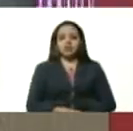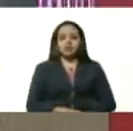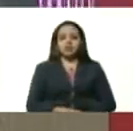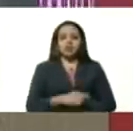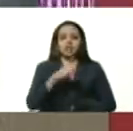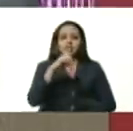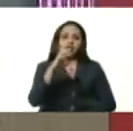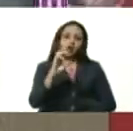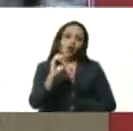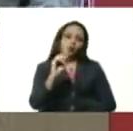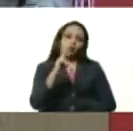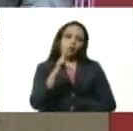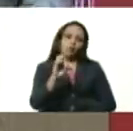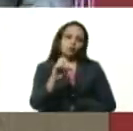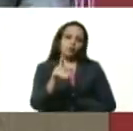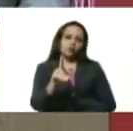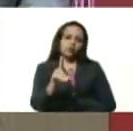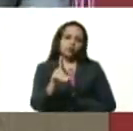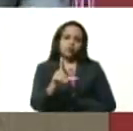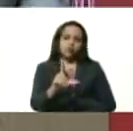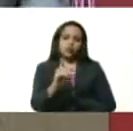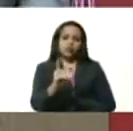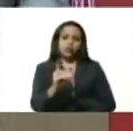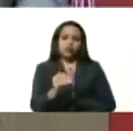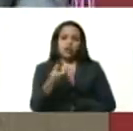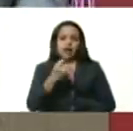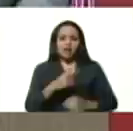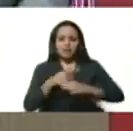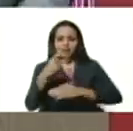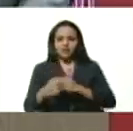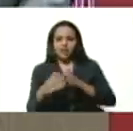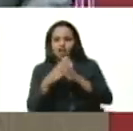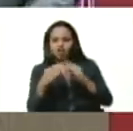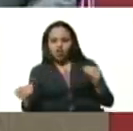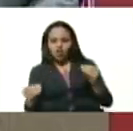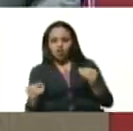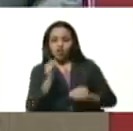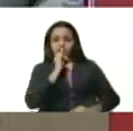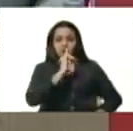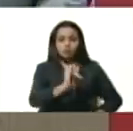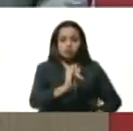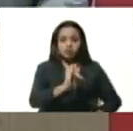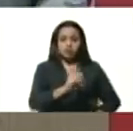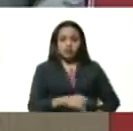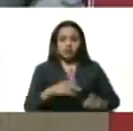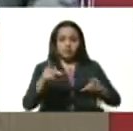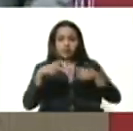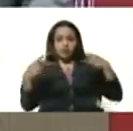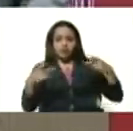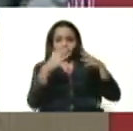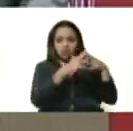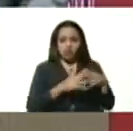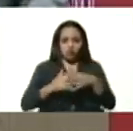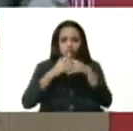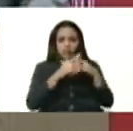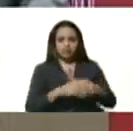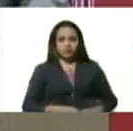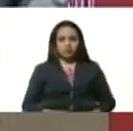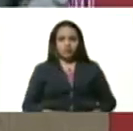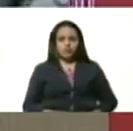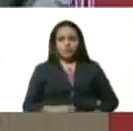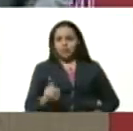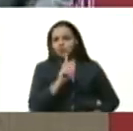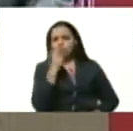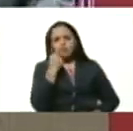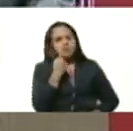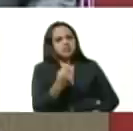España, haya planificado todo esto que denuncia el periódico The Wall Street Journal? No estamos hablando del Corredor Orinoco,